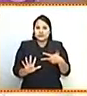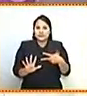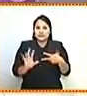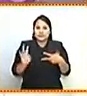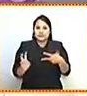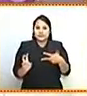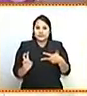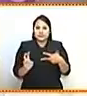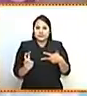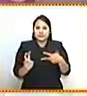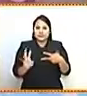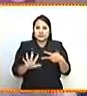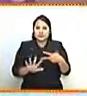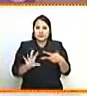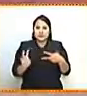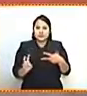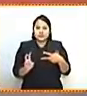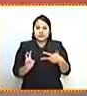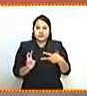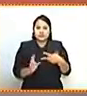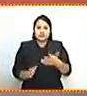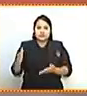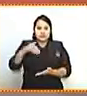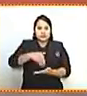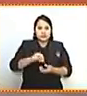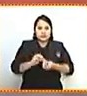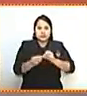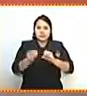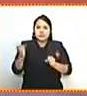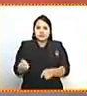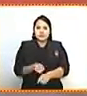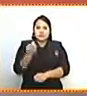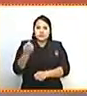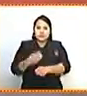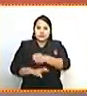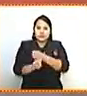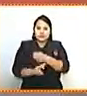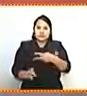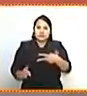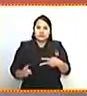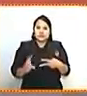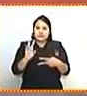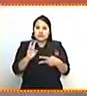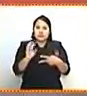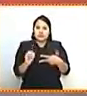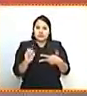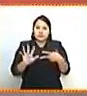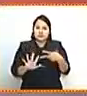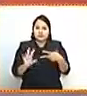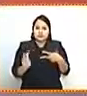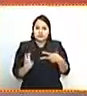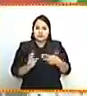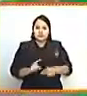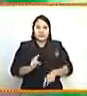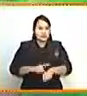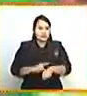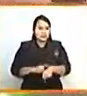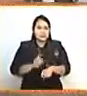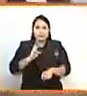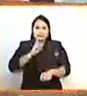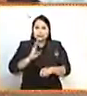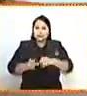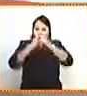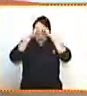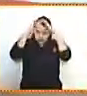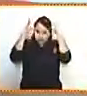7, segundo número ganador, 57. Los dos números premiados, 70 y 57. Llegó el momento de hacer de sus